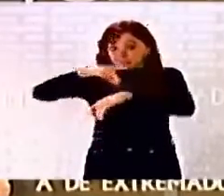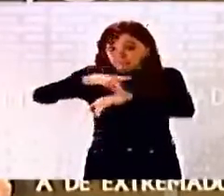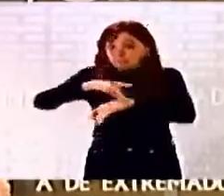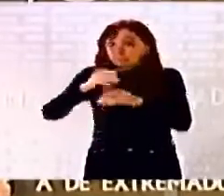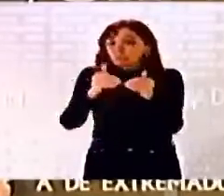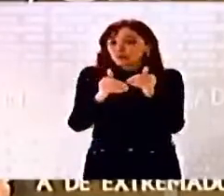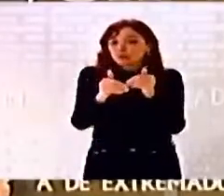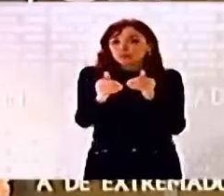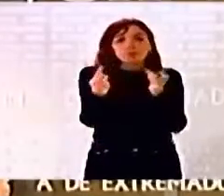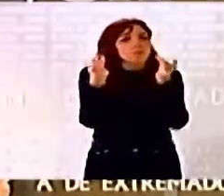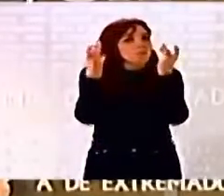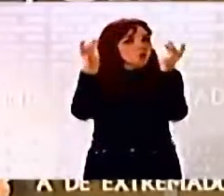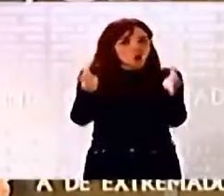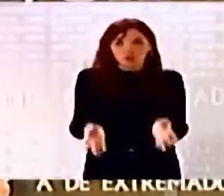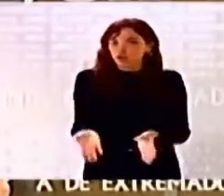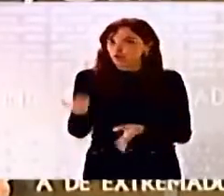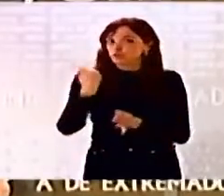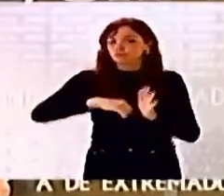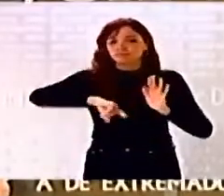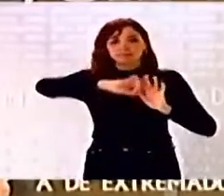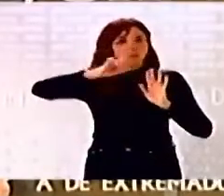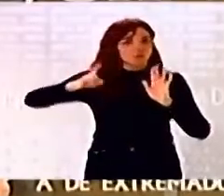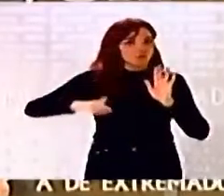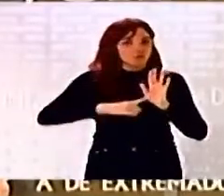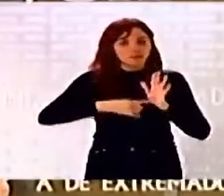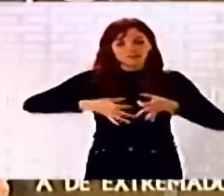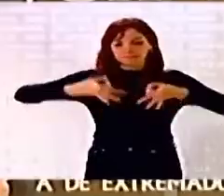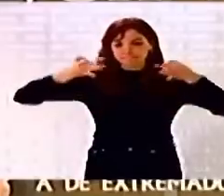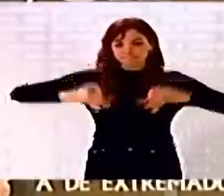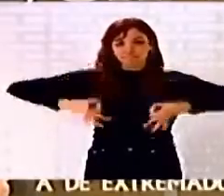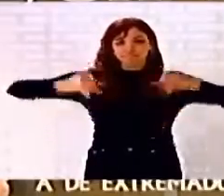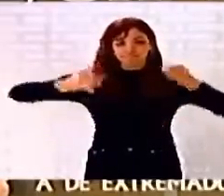recuperación y que de verdad sea